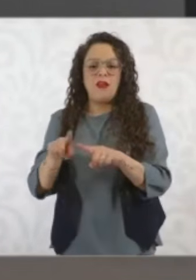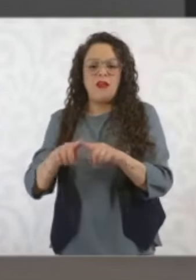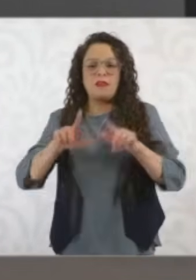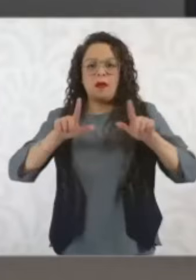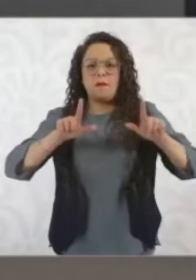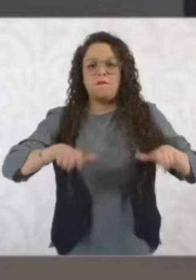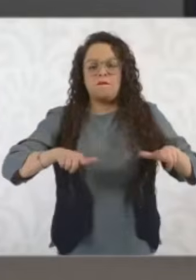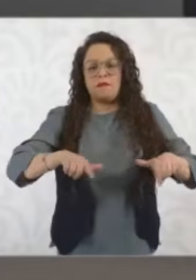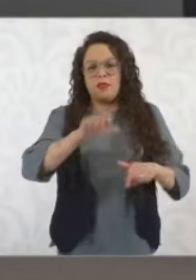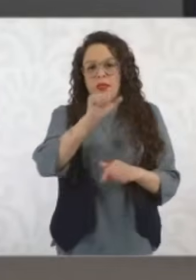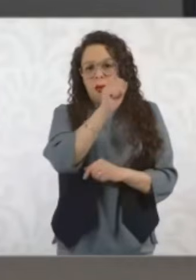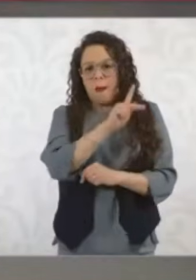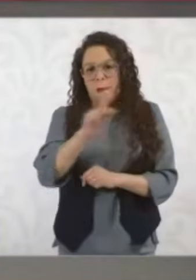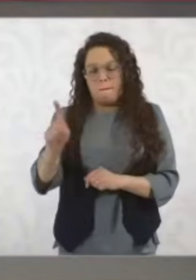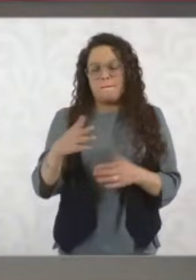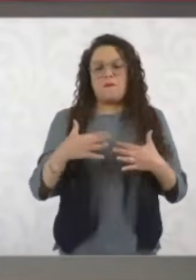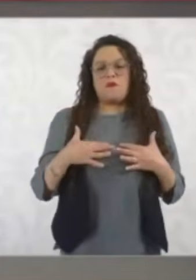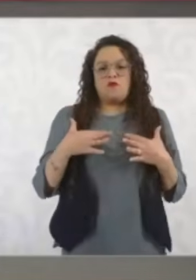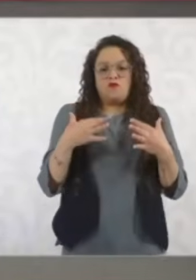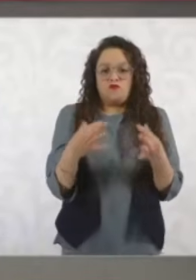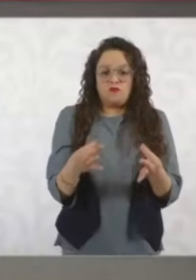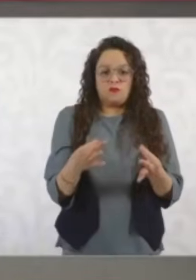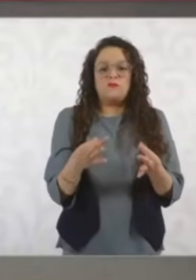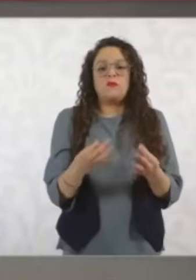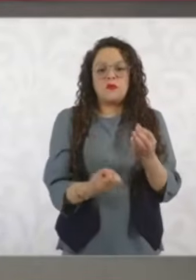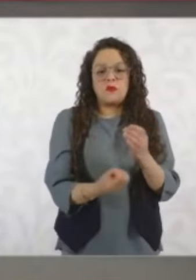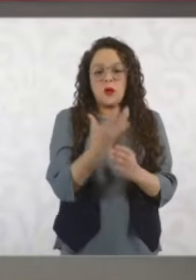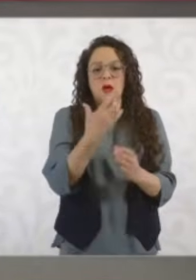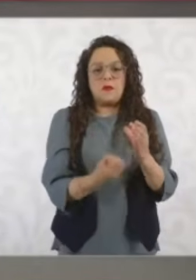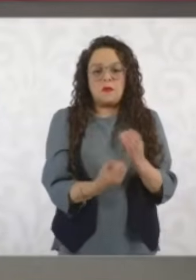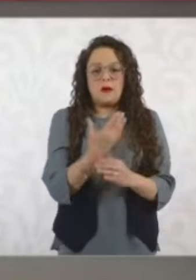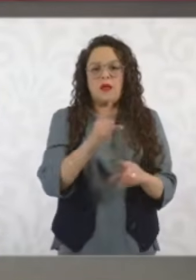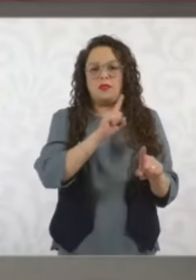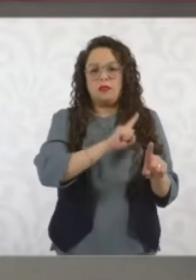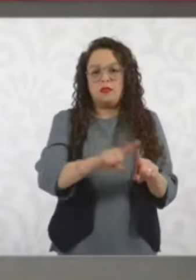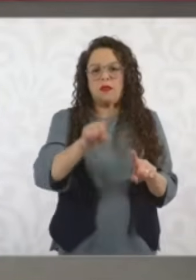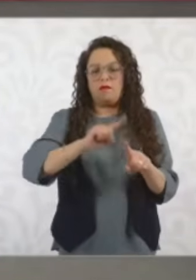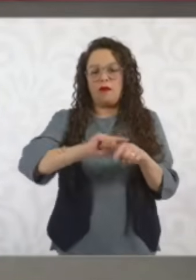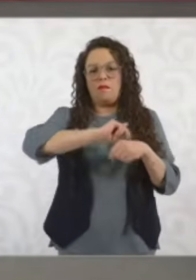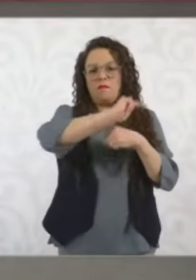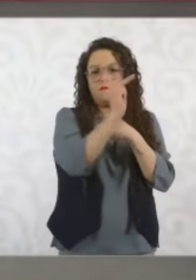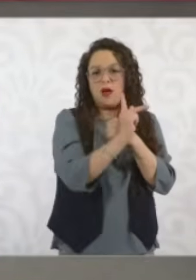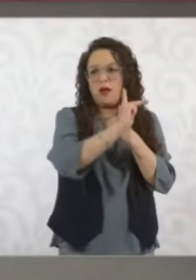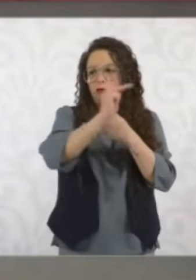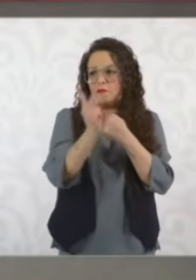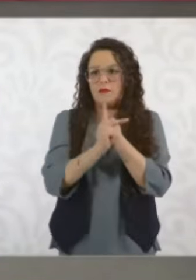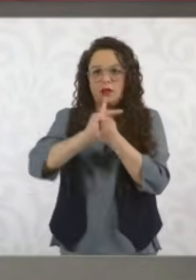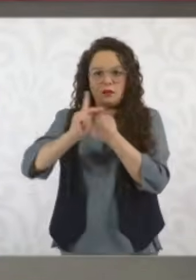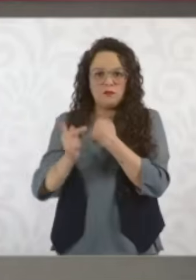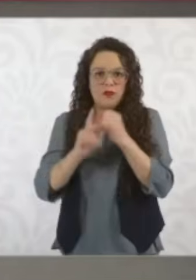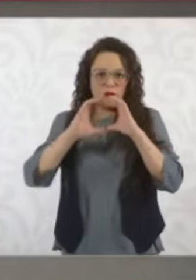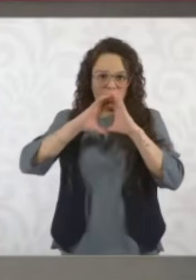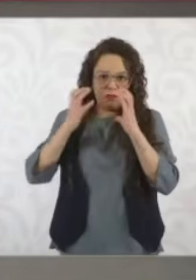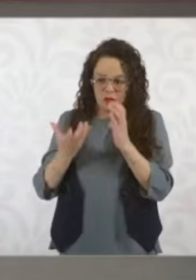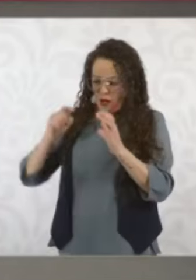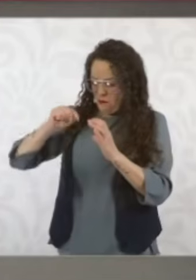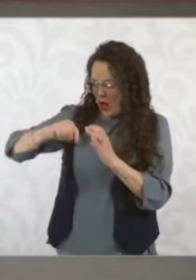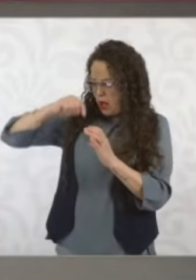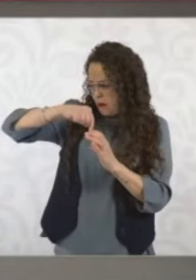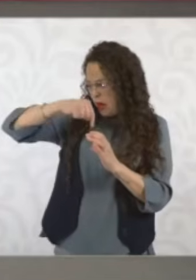creando alrededor de diferentes puntos y países en el mundo. Esto